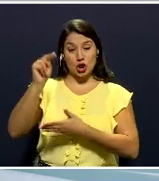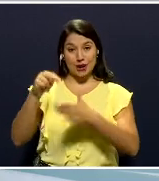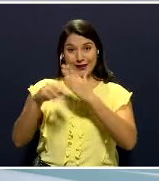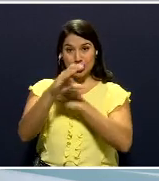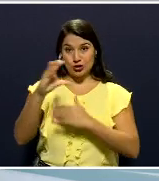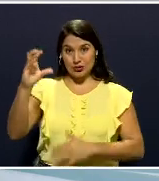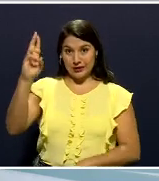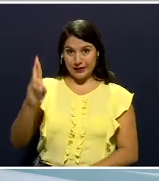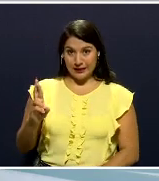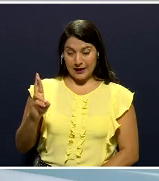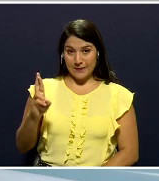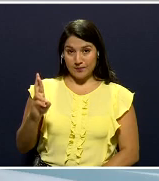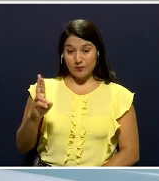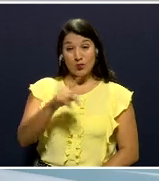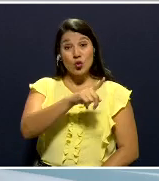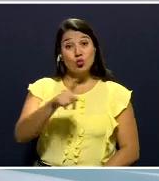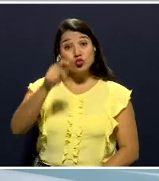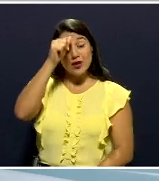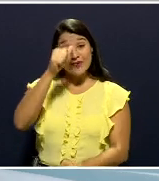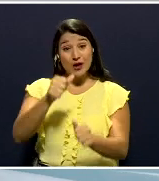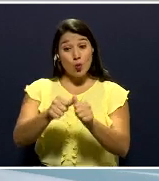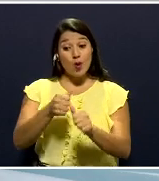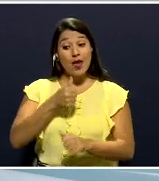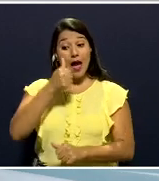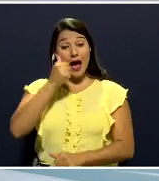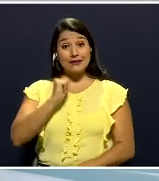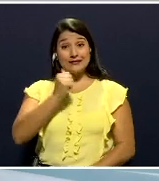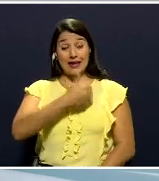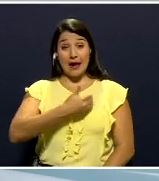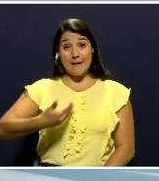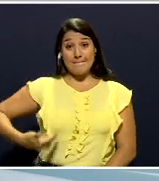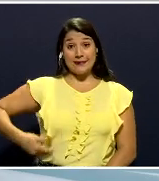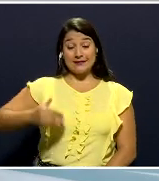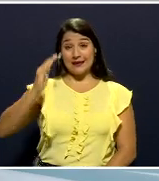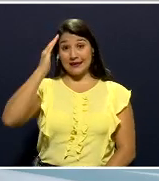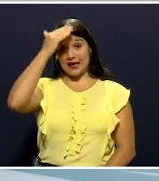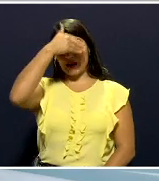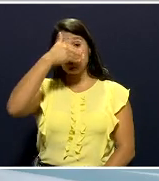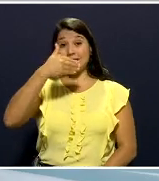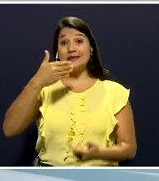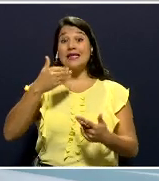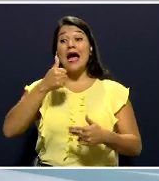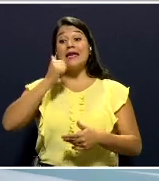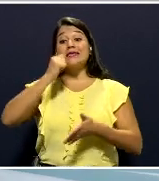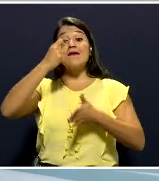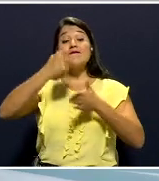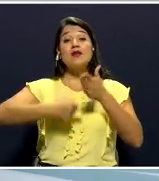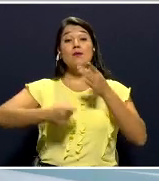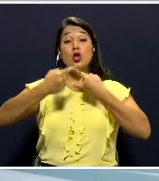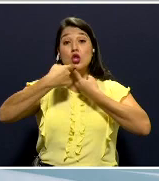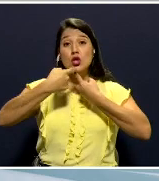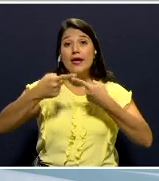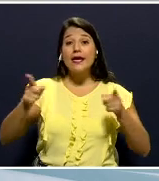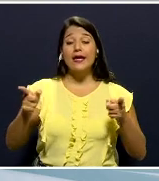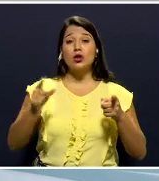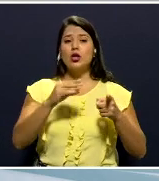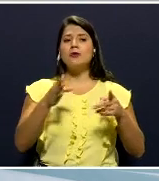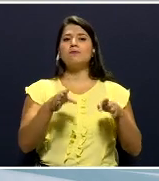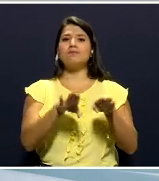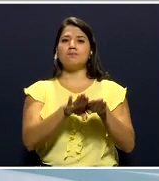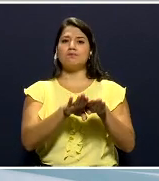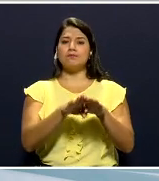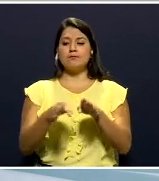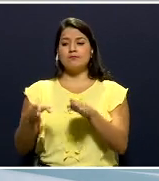país. Recordemos que ayer el presidente Carlos Alvarado firmó un decreto en el que cerraba las